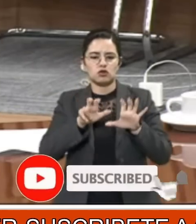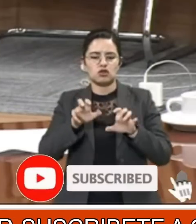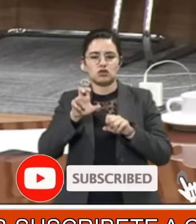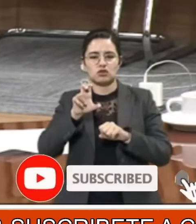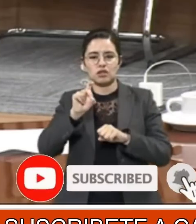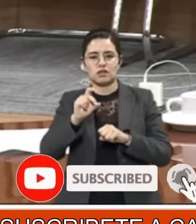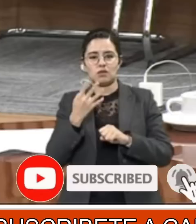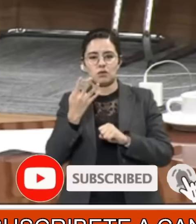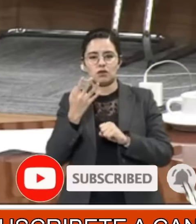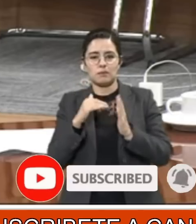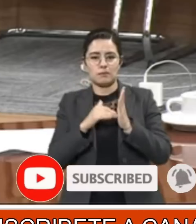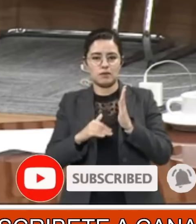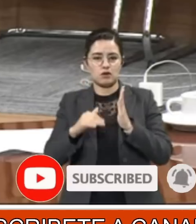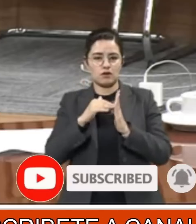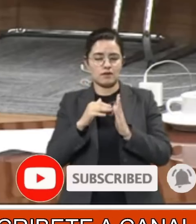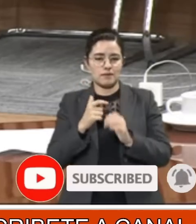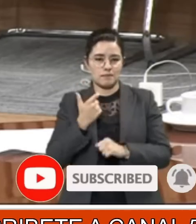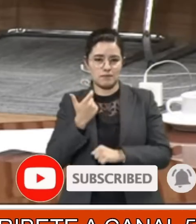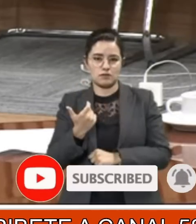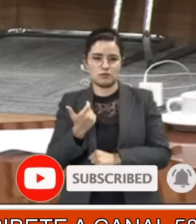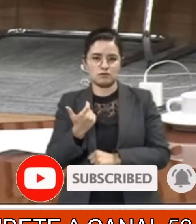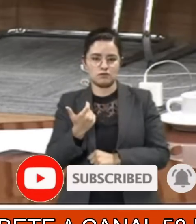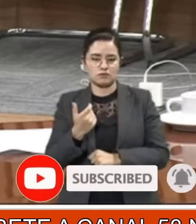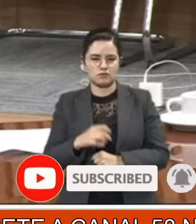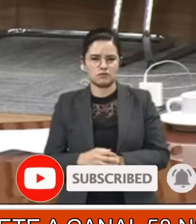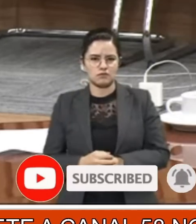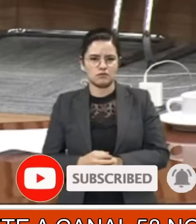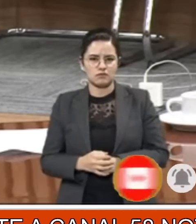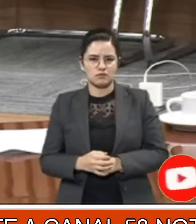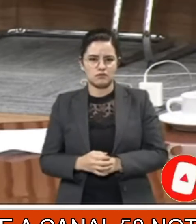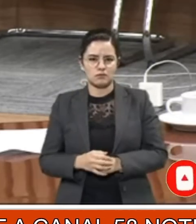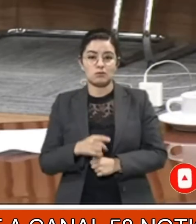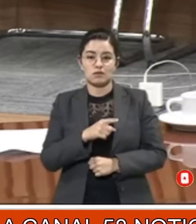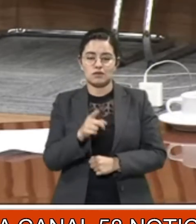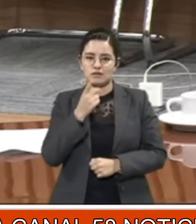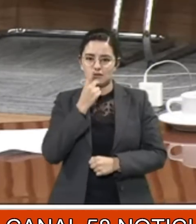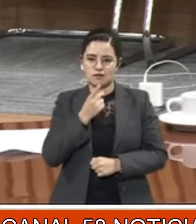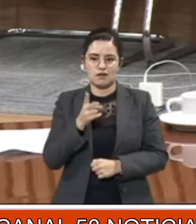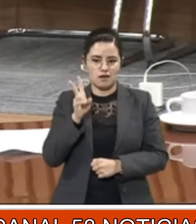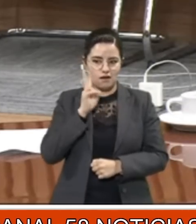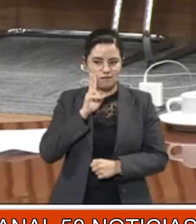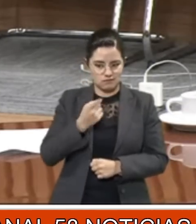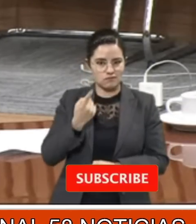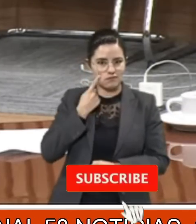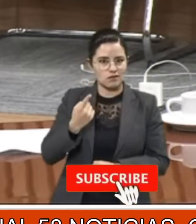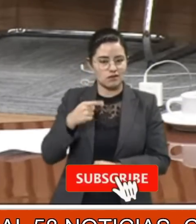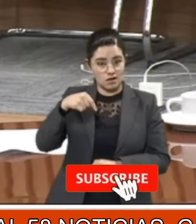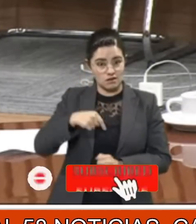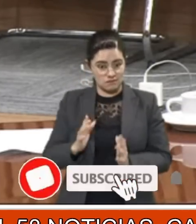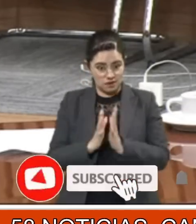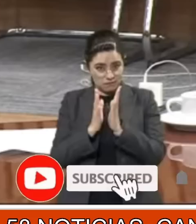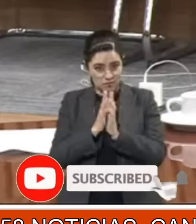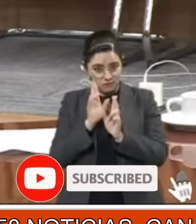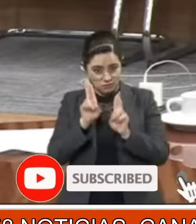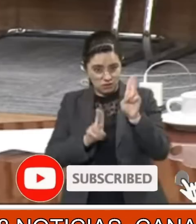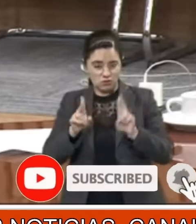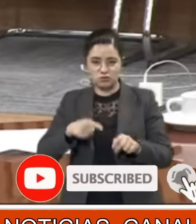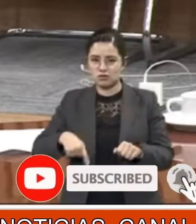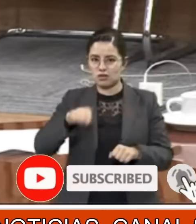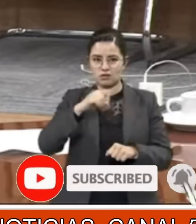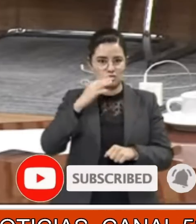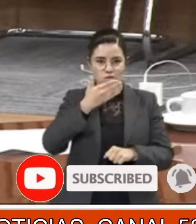estas irregularidades, en la cartera institucional de proyectos, este pleno aprobó ese presupuesto